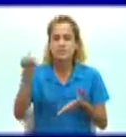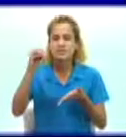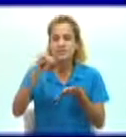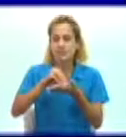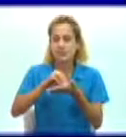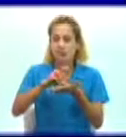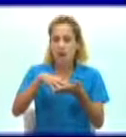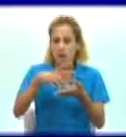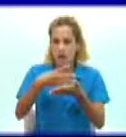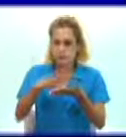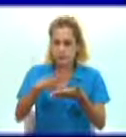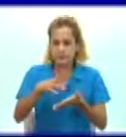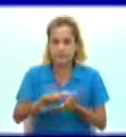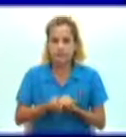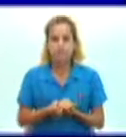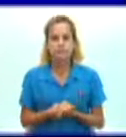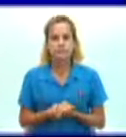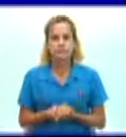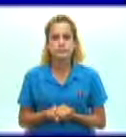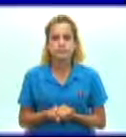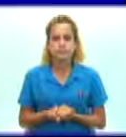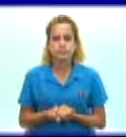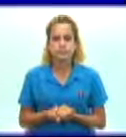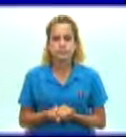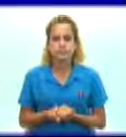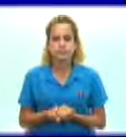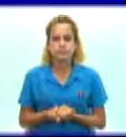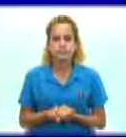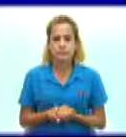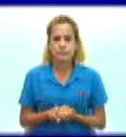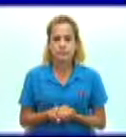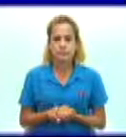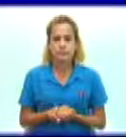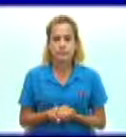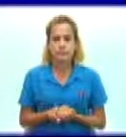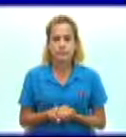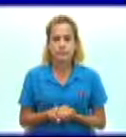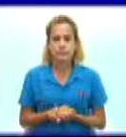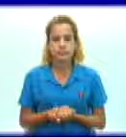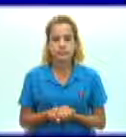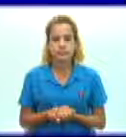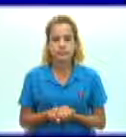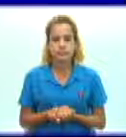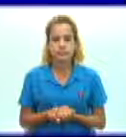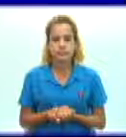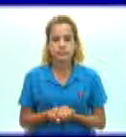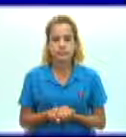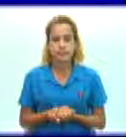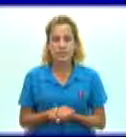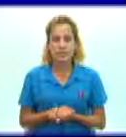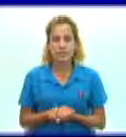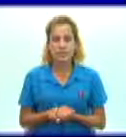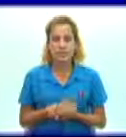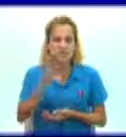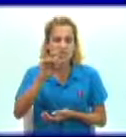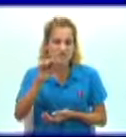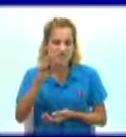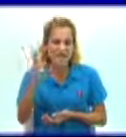en la parte entera, la parte decimal de la tabla, que bueno, ya ustedes han venido trabajando con esto. Por lo tanto, dice cantidad de